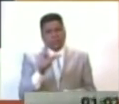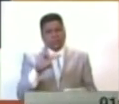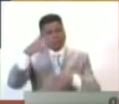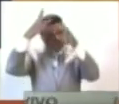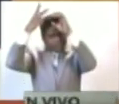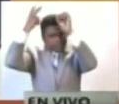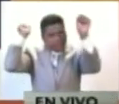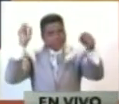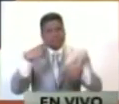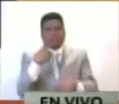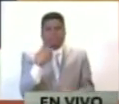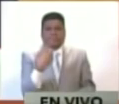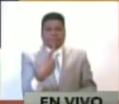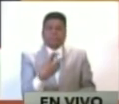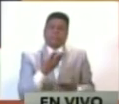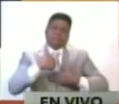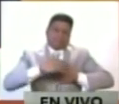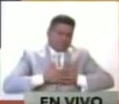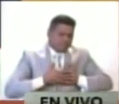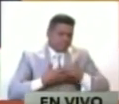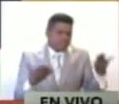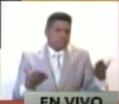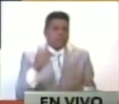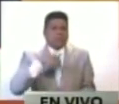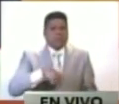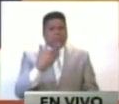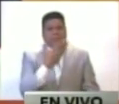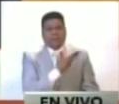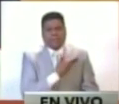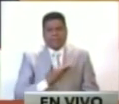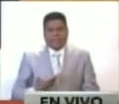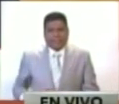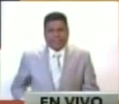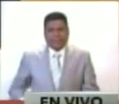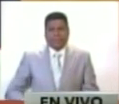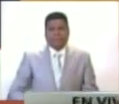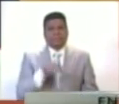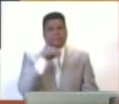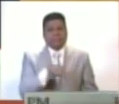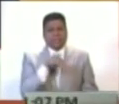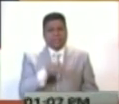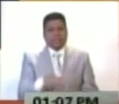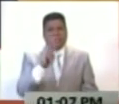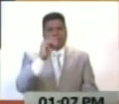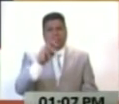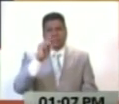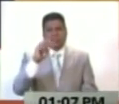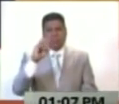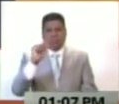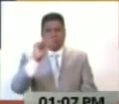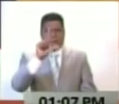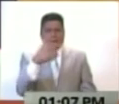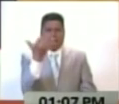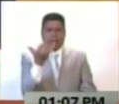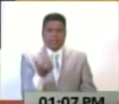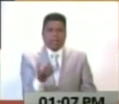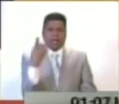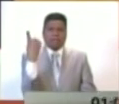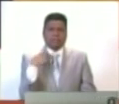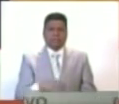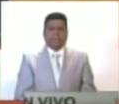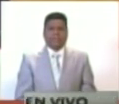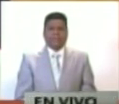también, hemos estado asumiendo la presidencia de esas oficinas. Ayer recibíamos la presidencia en